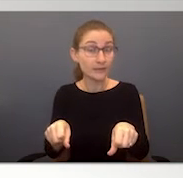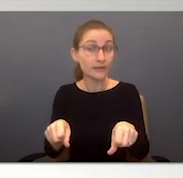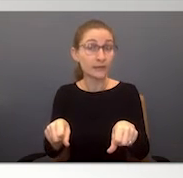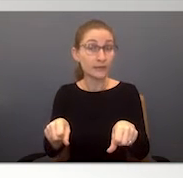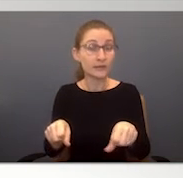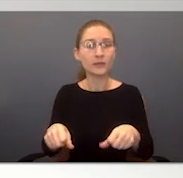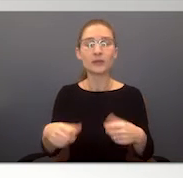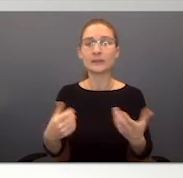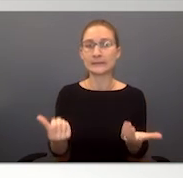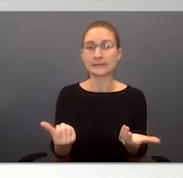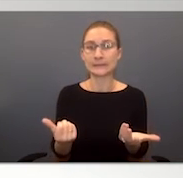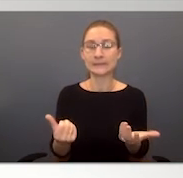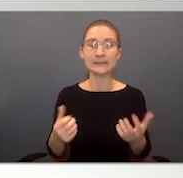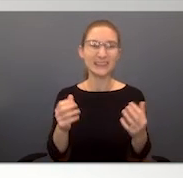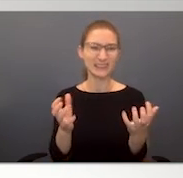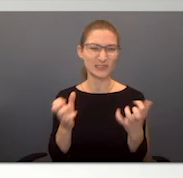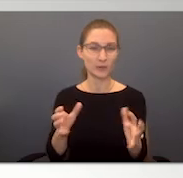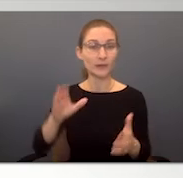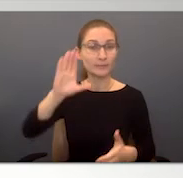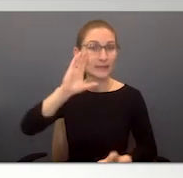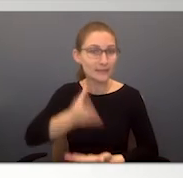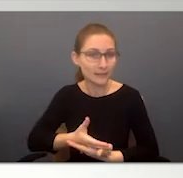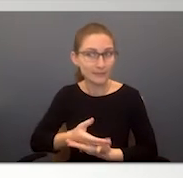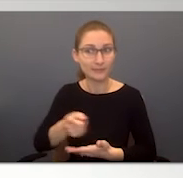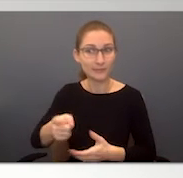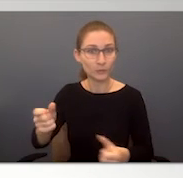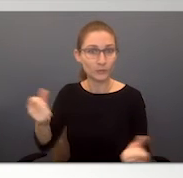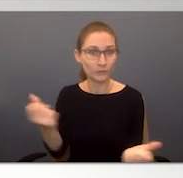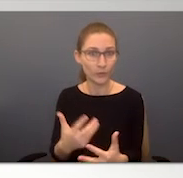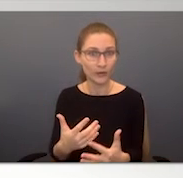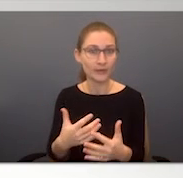somewhere outside the evacuation area.